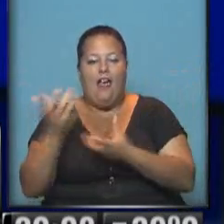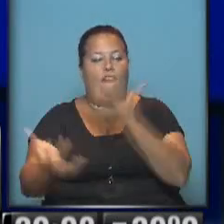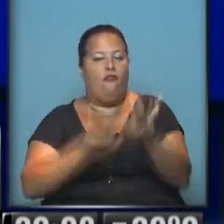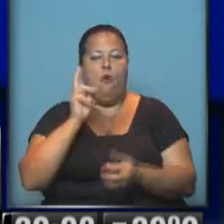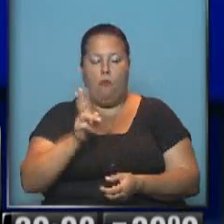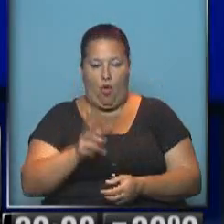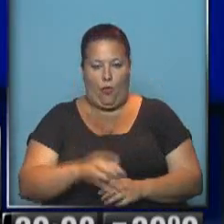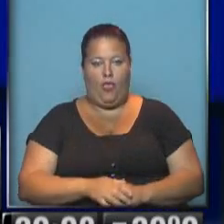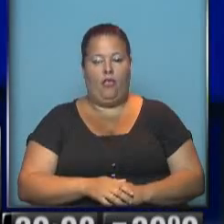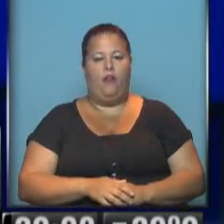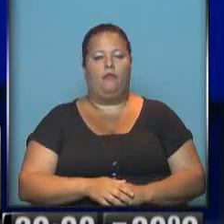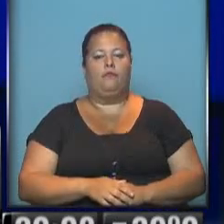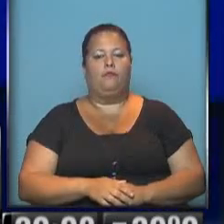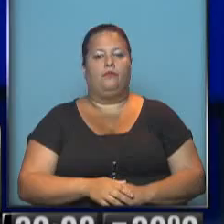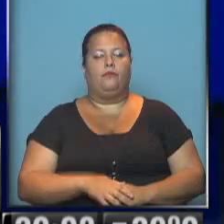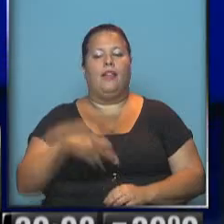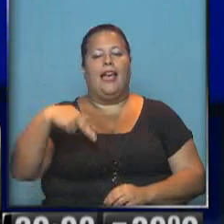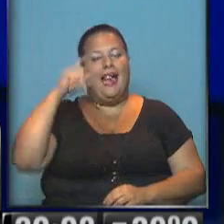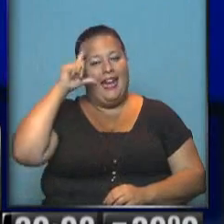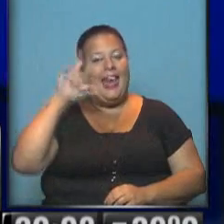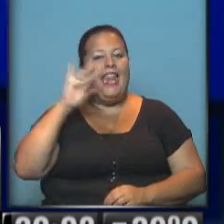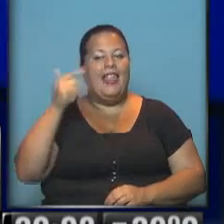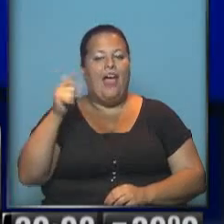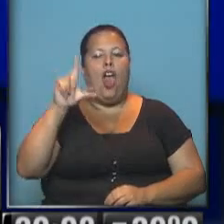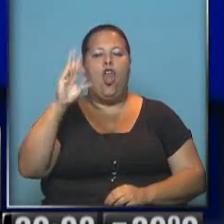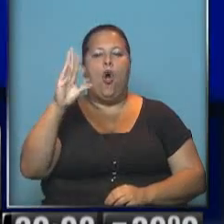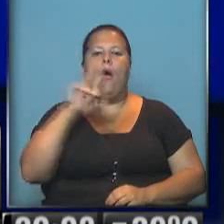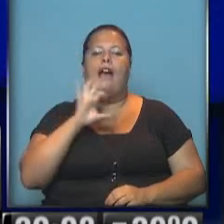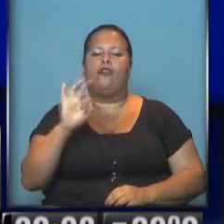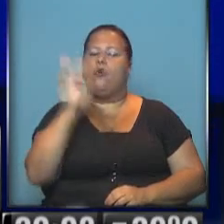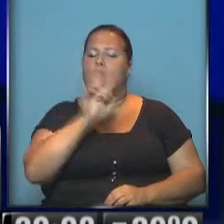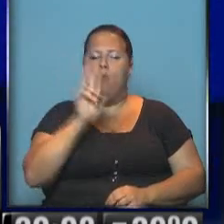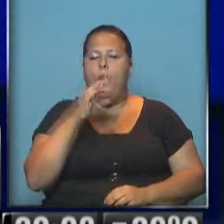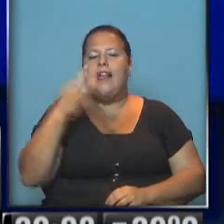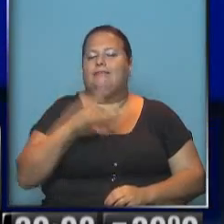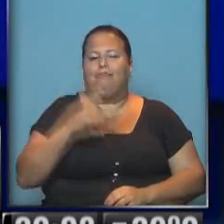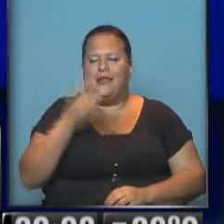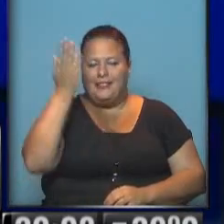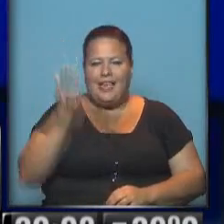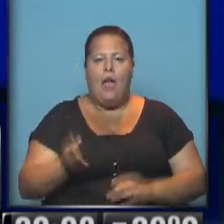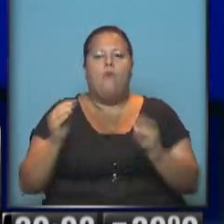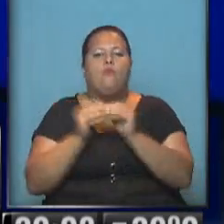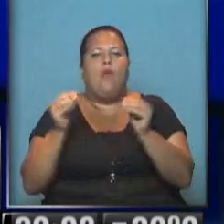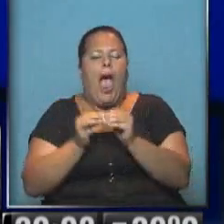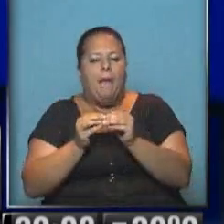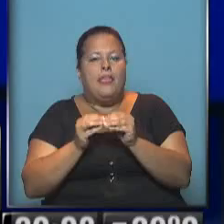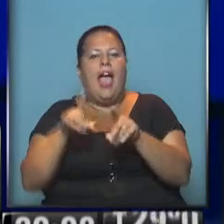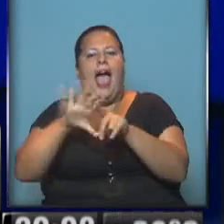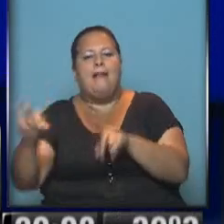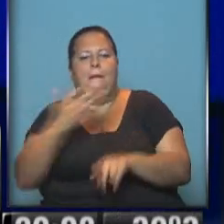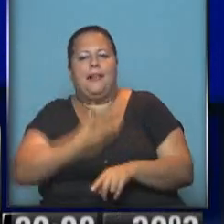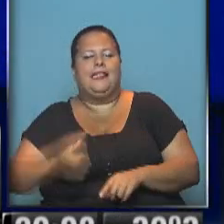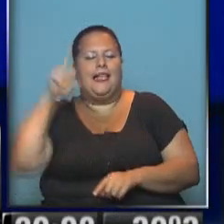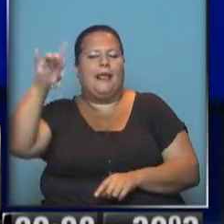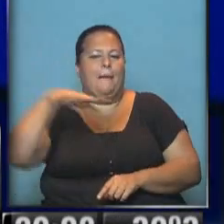cremación. Y Nélida Lobato, una persona muy especial, era amiga del hermano del presidente